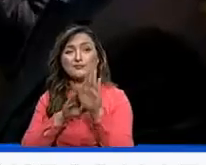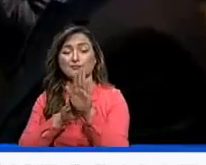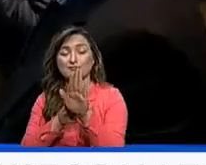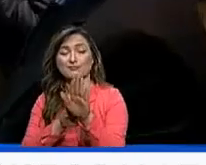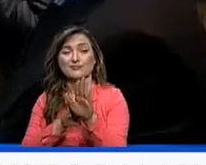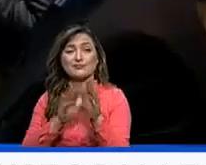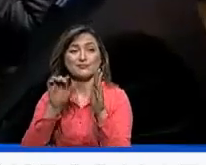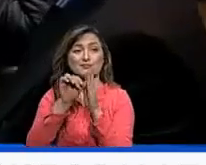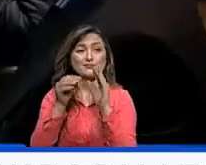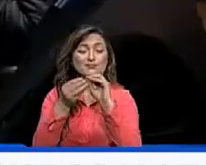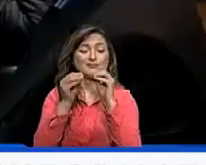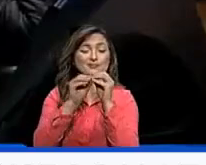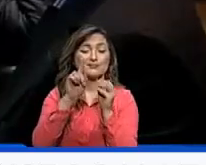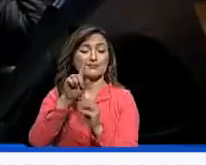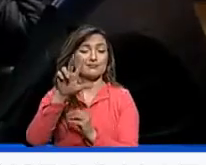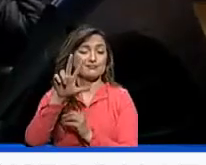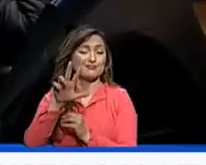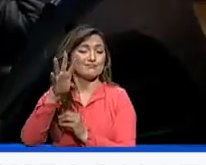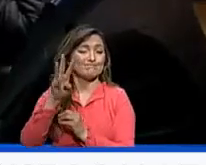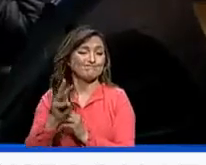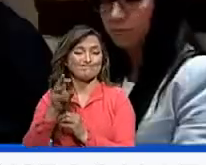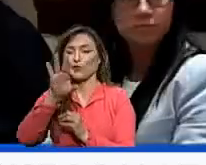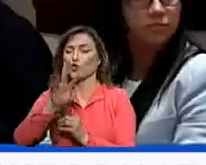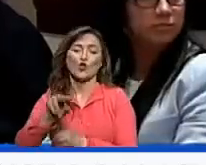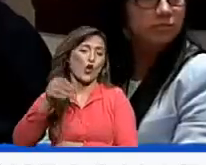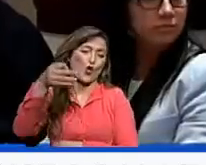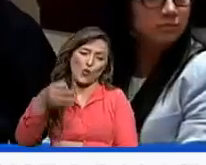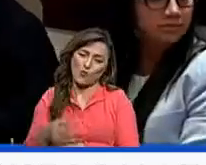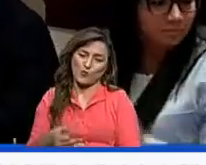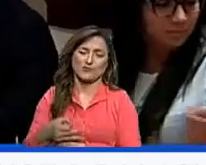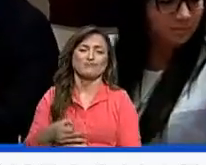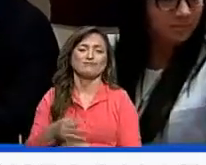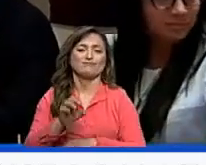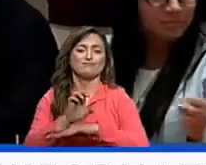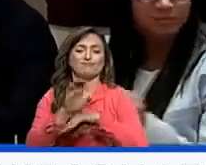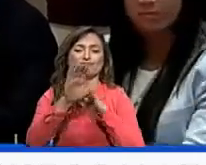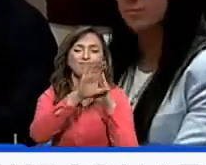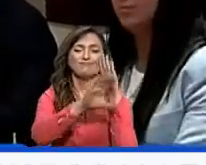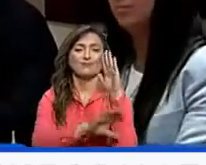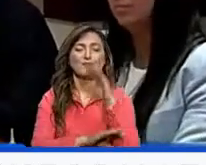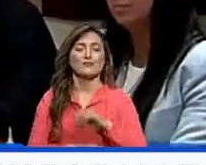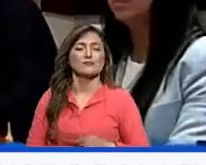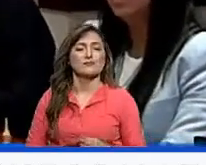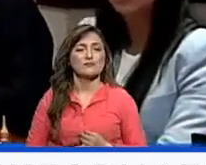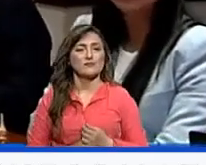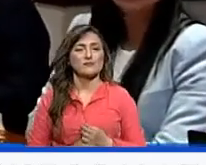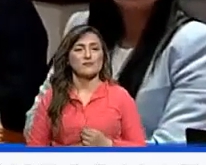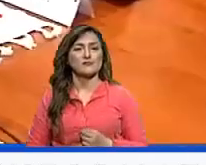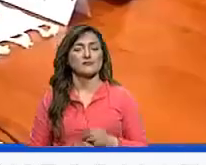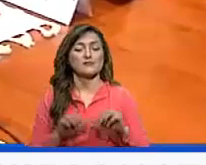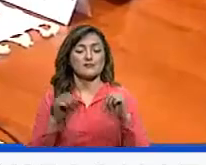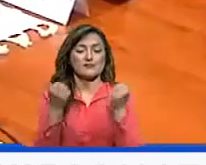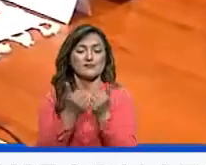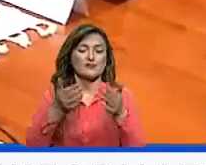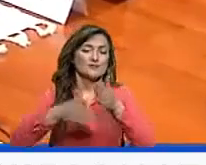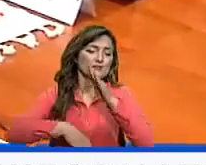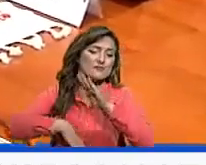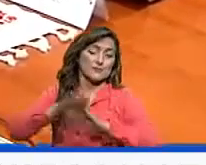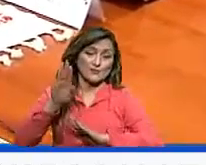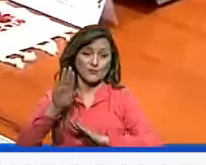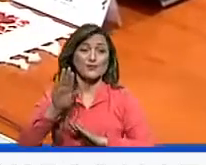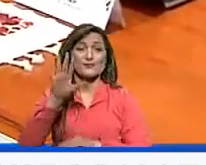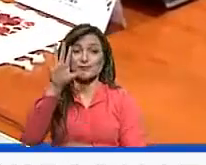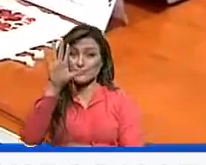lo tributario y lo económico. Según el secretario de la Asamblea Nacional, el presidente de la República no tiene un plazo para esto, es decir, él lo